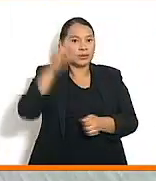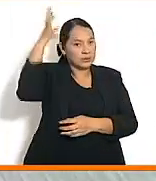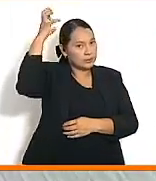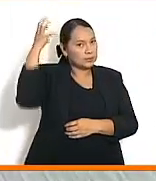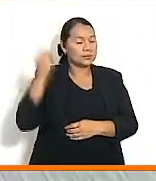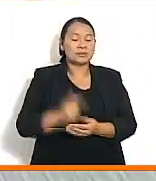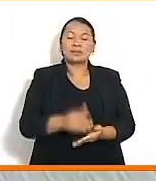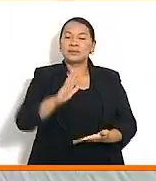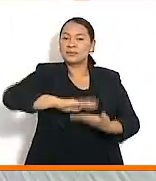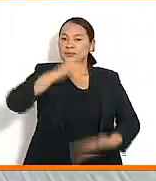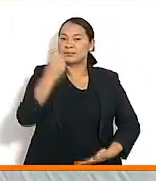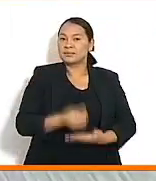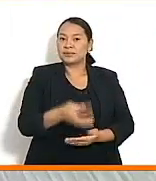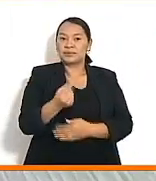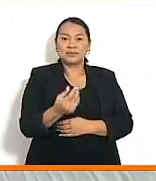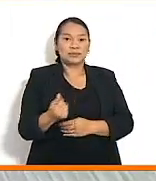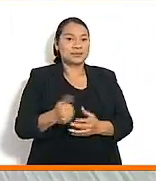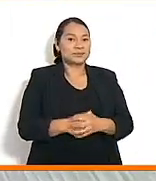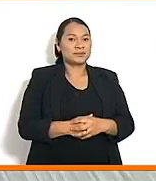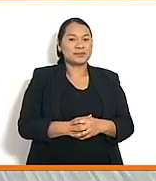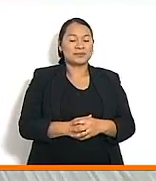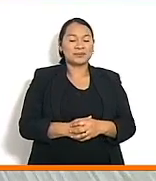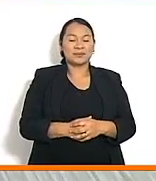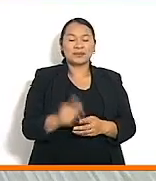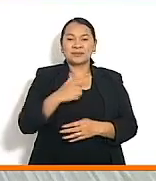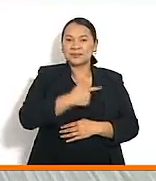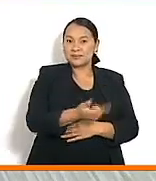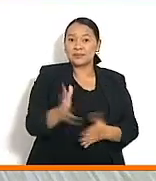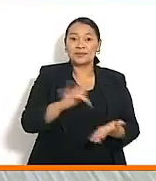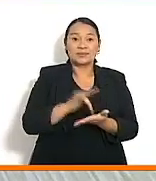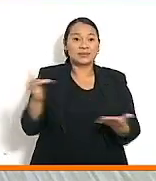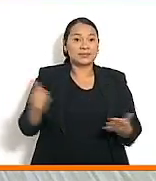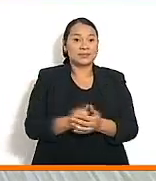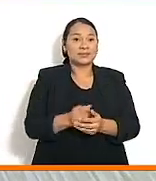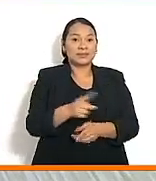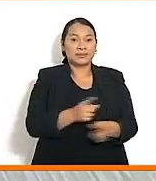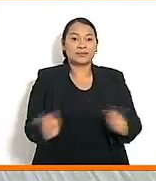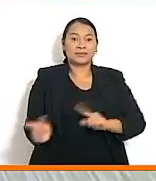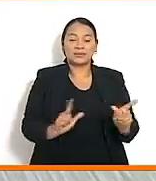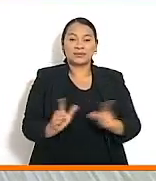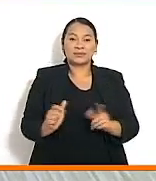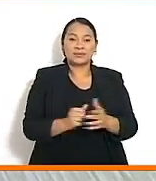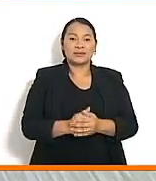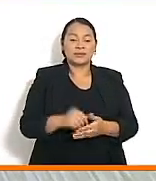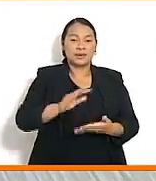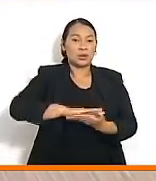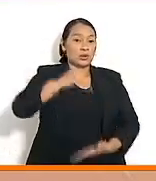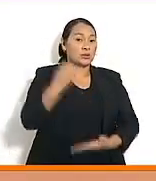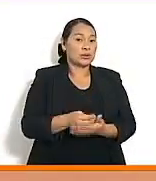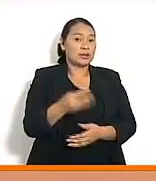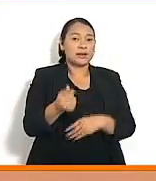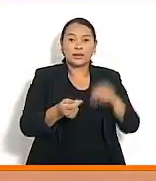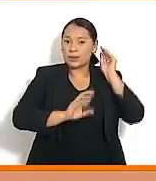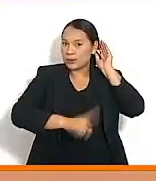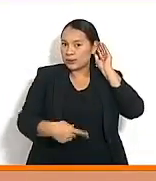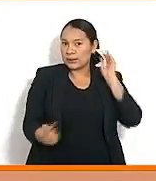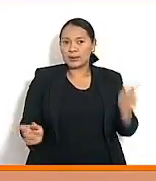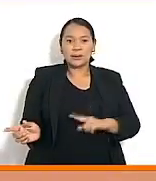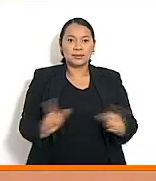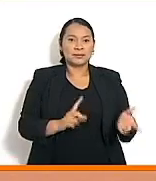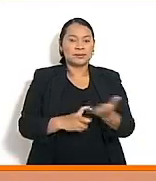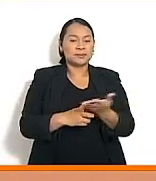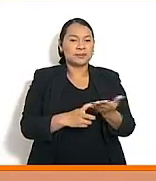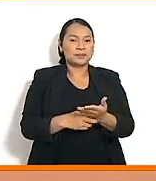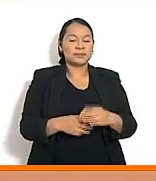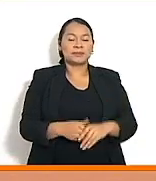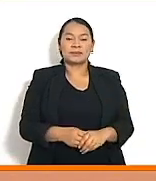dinero en Multi-X. Gracias, Kenia. Vamos a multiplicar tu jugada de diaria. Atentos, espero que tengas tu boleto en mano porque la